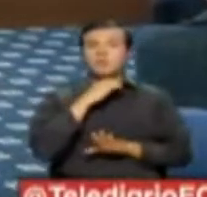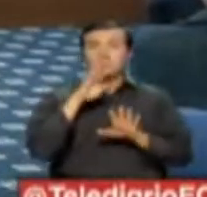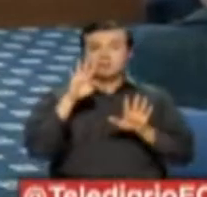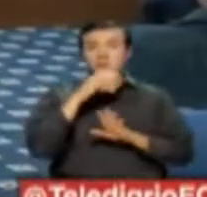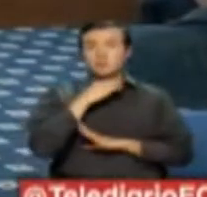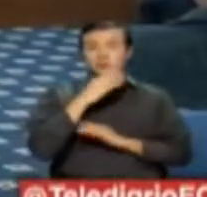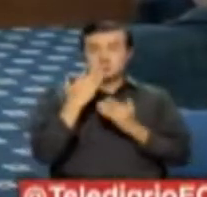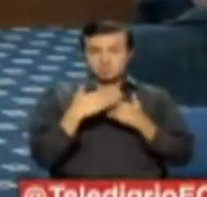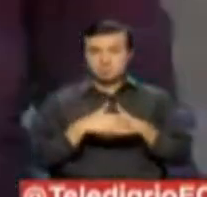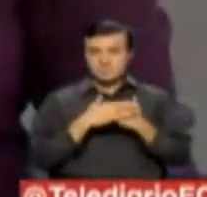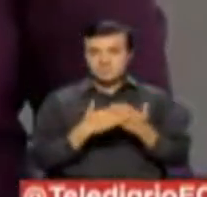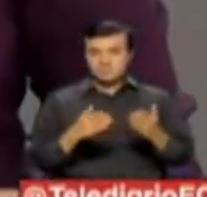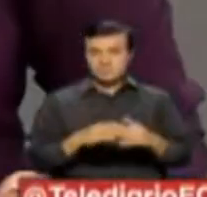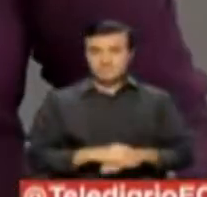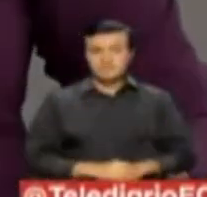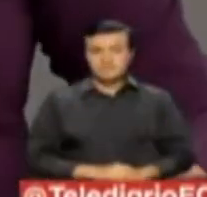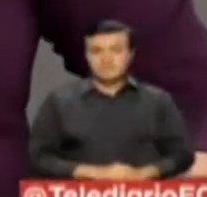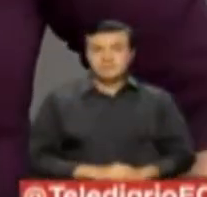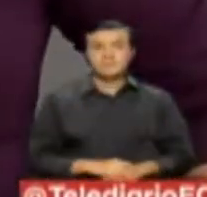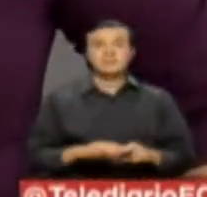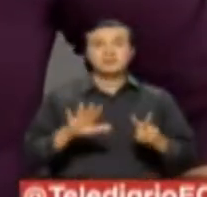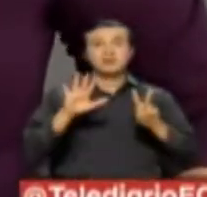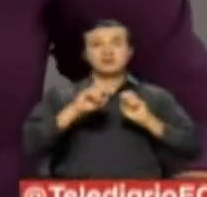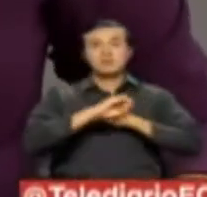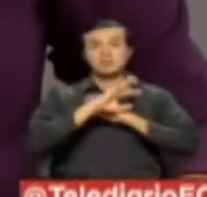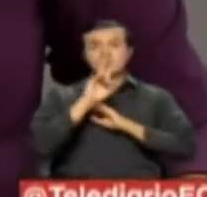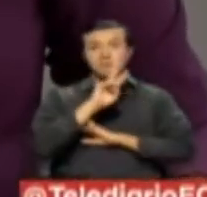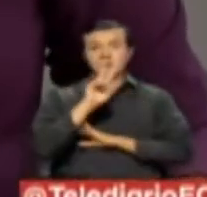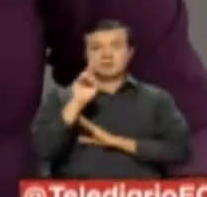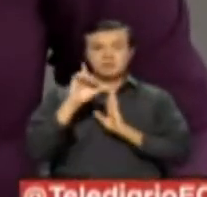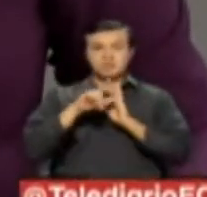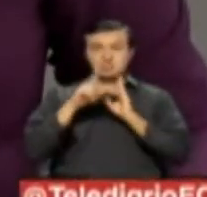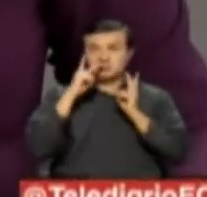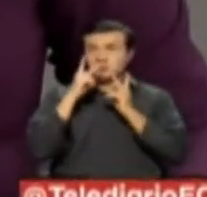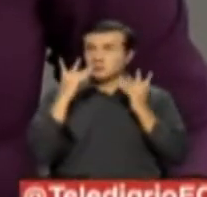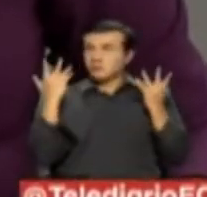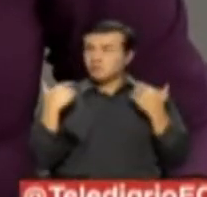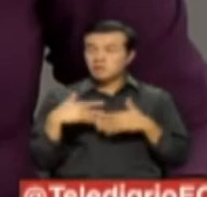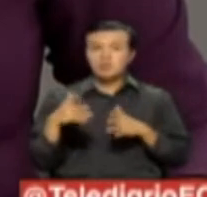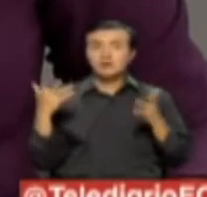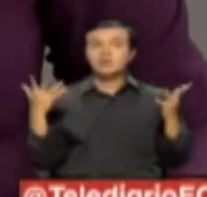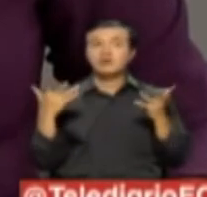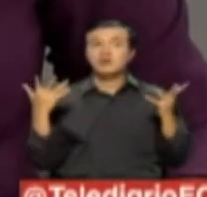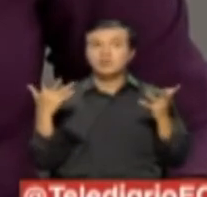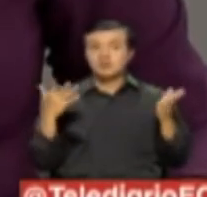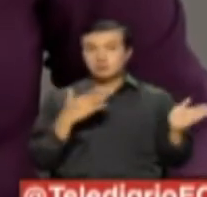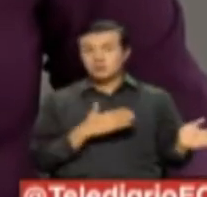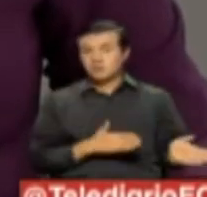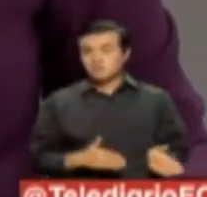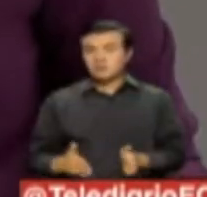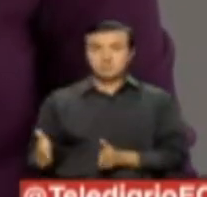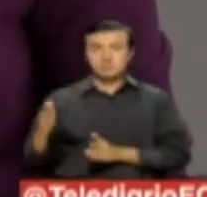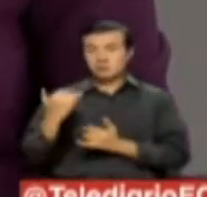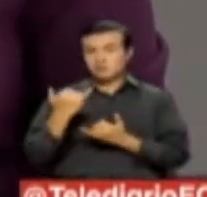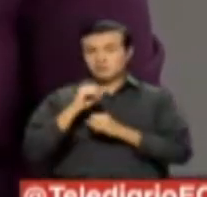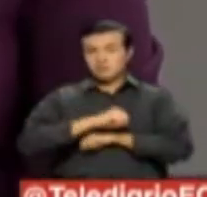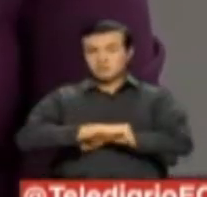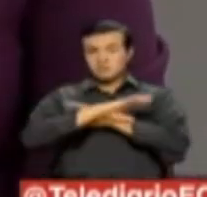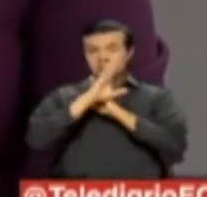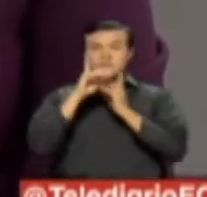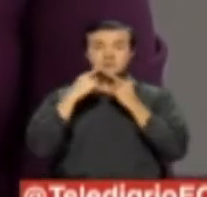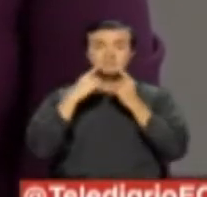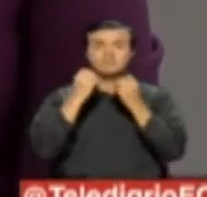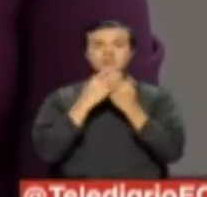los telediario 7 de la mañana con 22 minutos ya veíamos son antecedentes sobre lo que vamos a desarrollar esta mañana lo